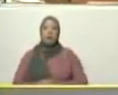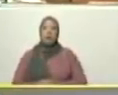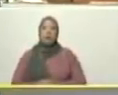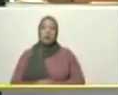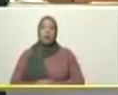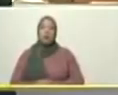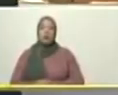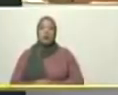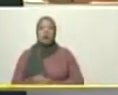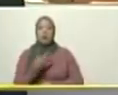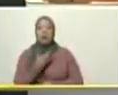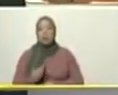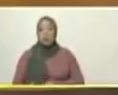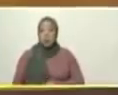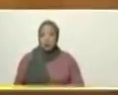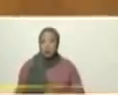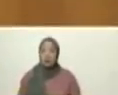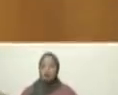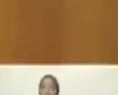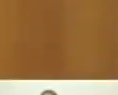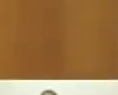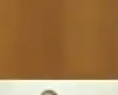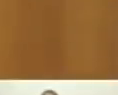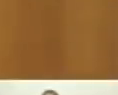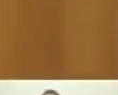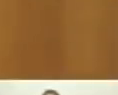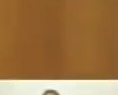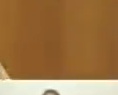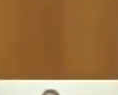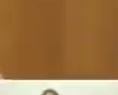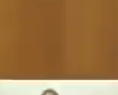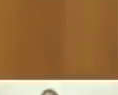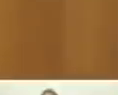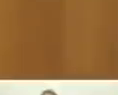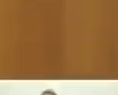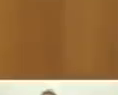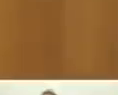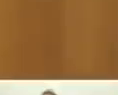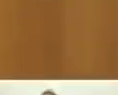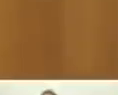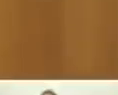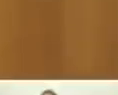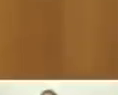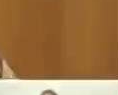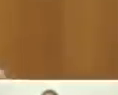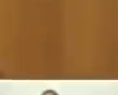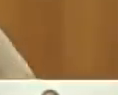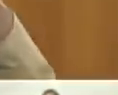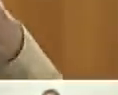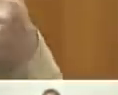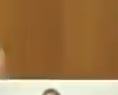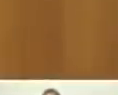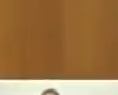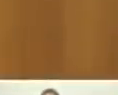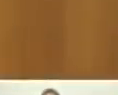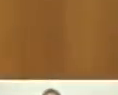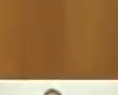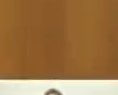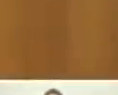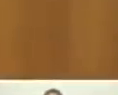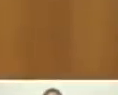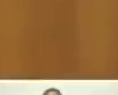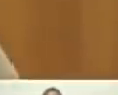un poco el libro que hace una síntesis sobre qué es la vigilancia hoy. La vigilancia tiene una